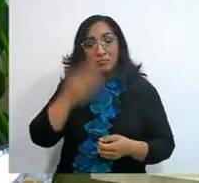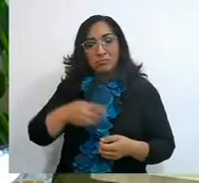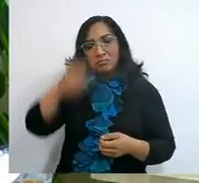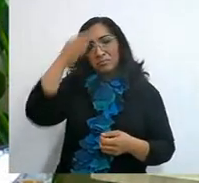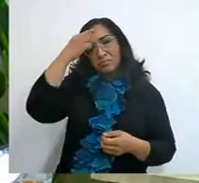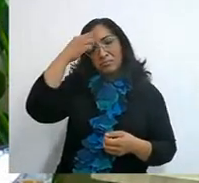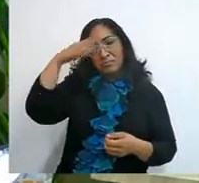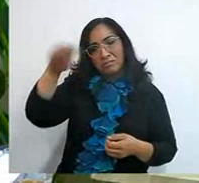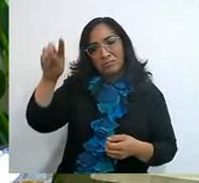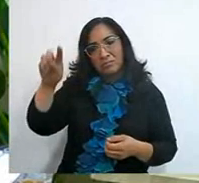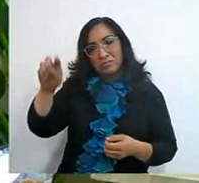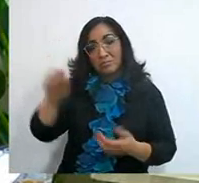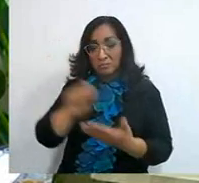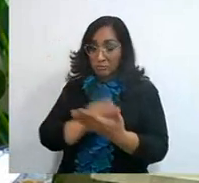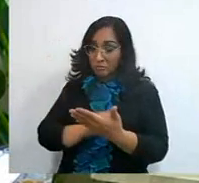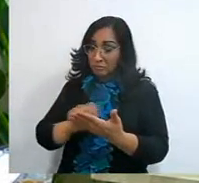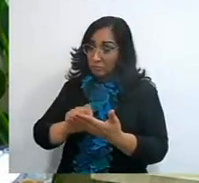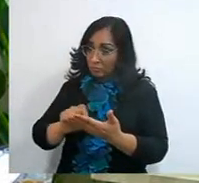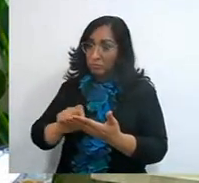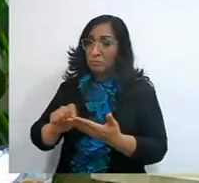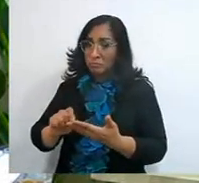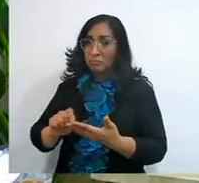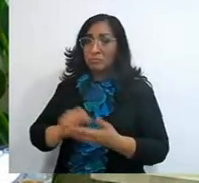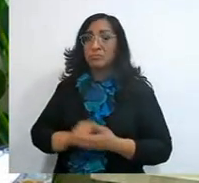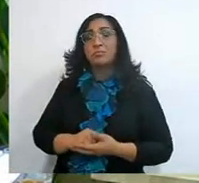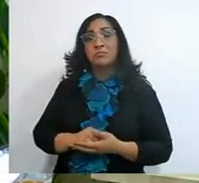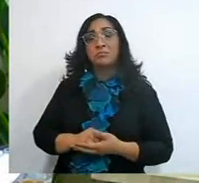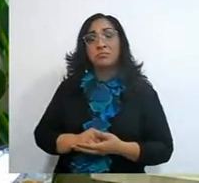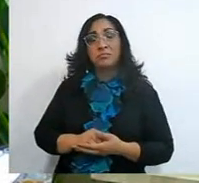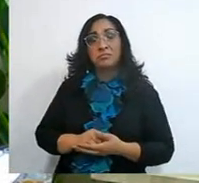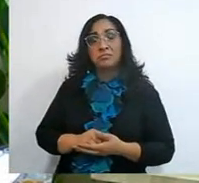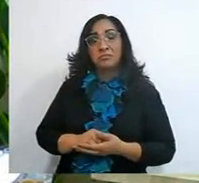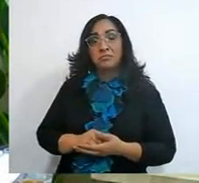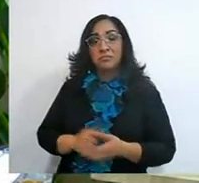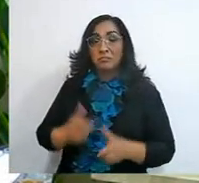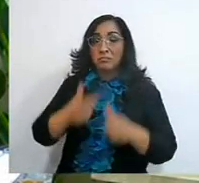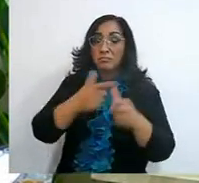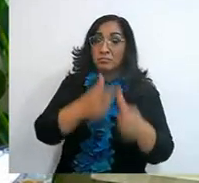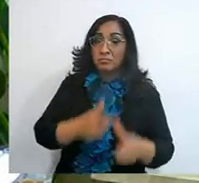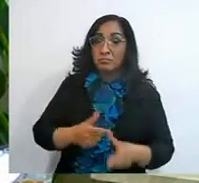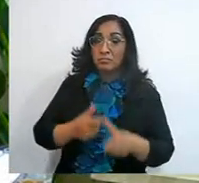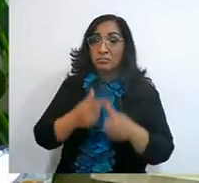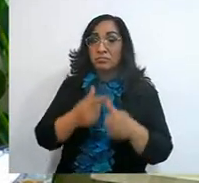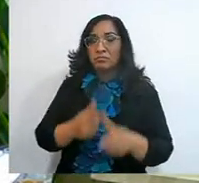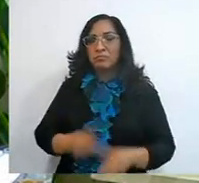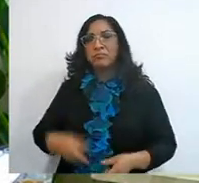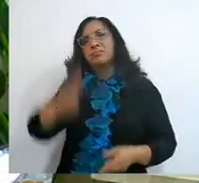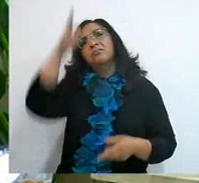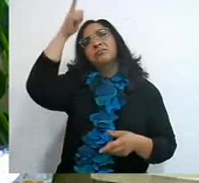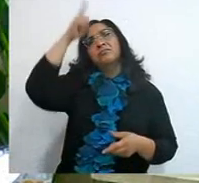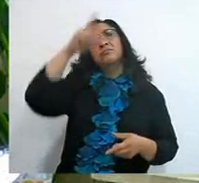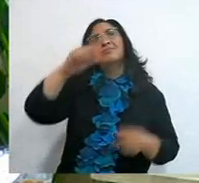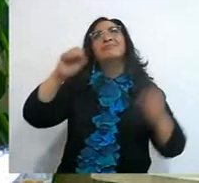para que, leyendo su escritura, siga siendo una luz que nos